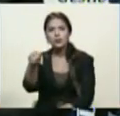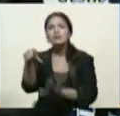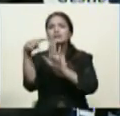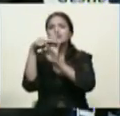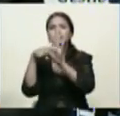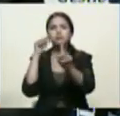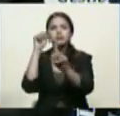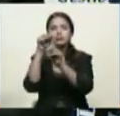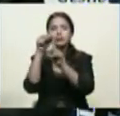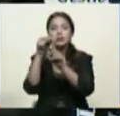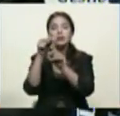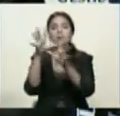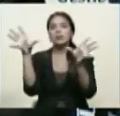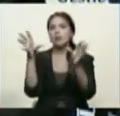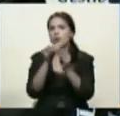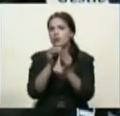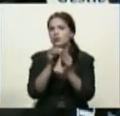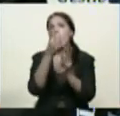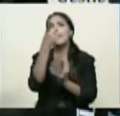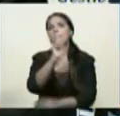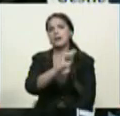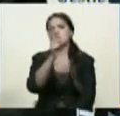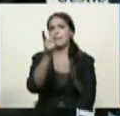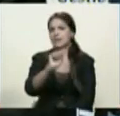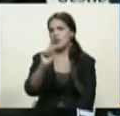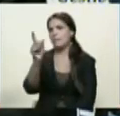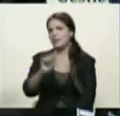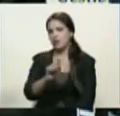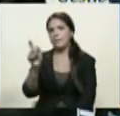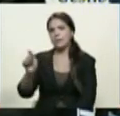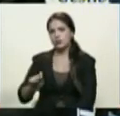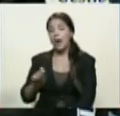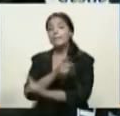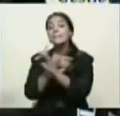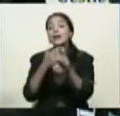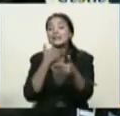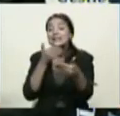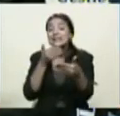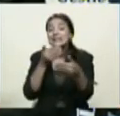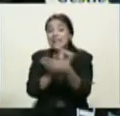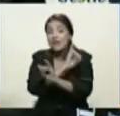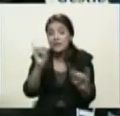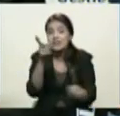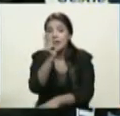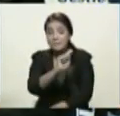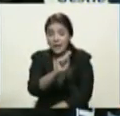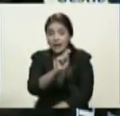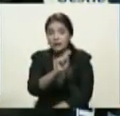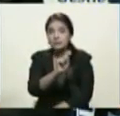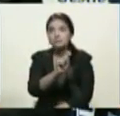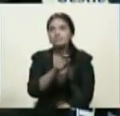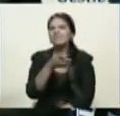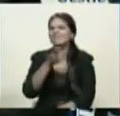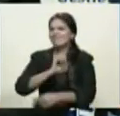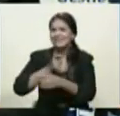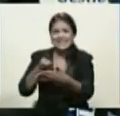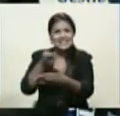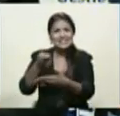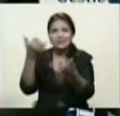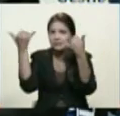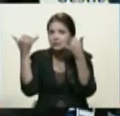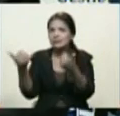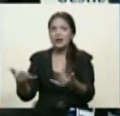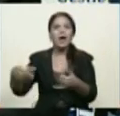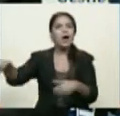de acto conclusivo al mes cuando se acercaba el fin del mes se presionaba de manera indebida